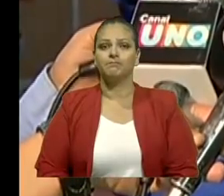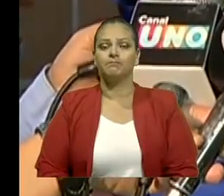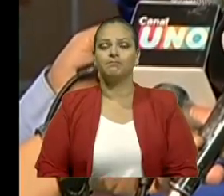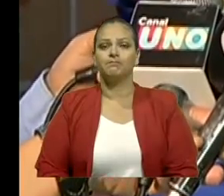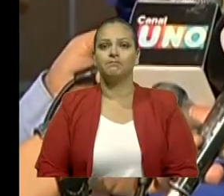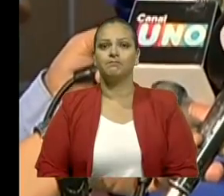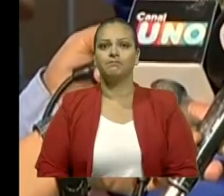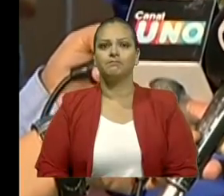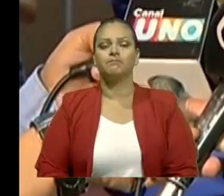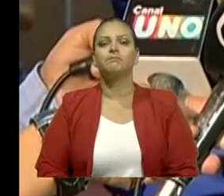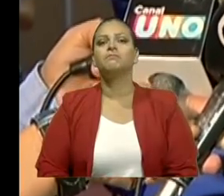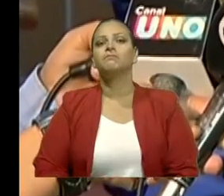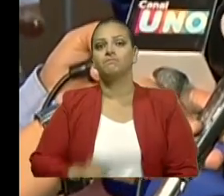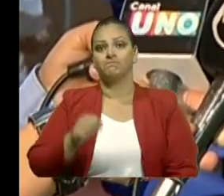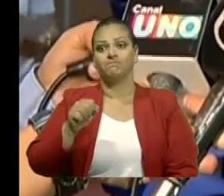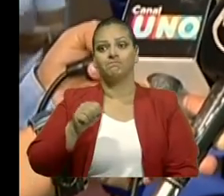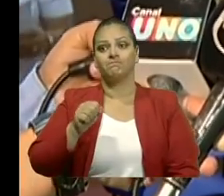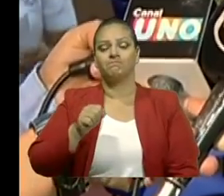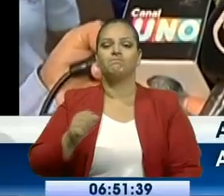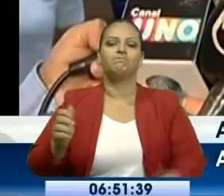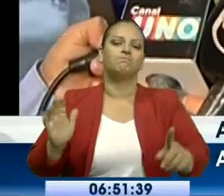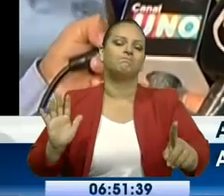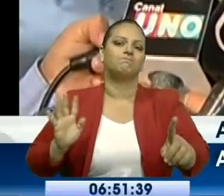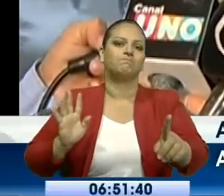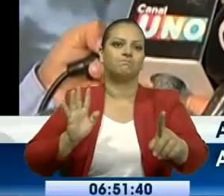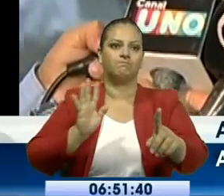un objeto contundente duro.